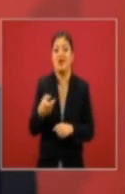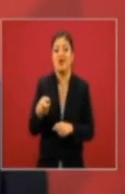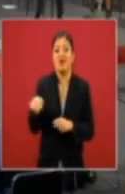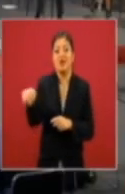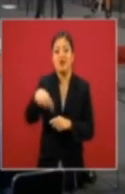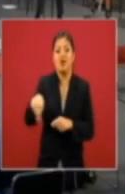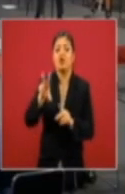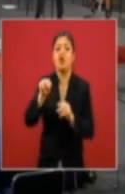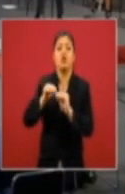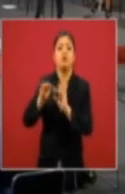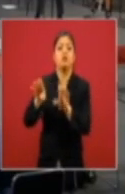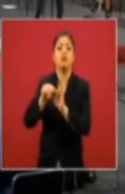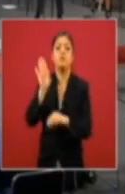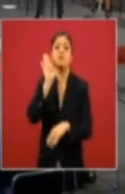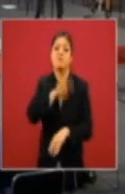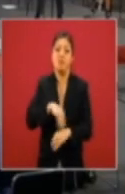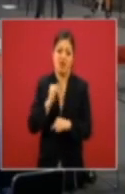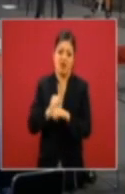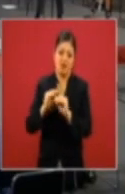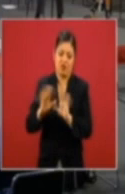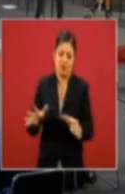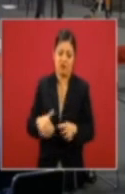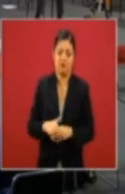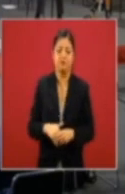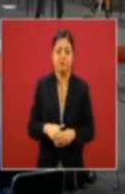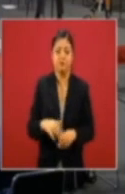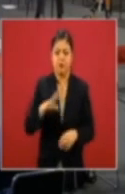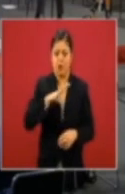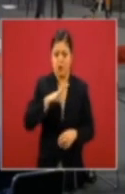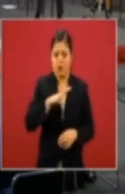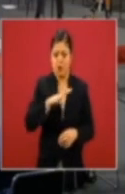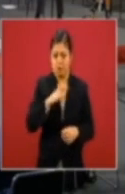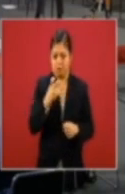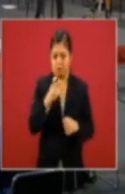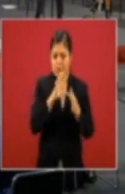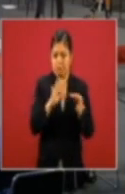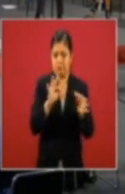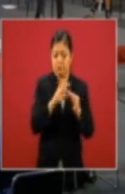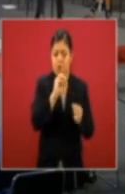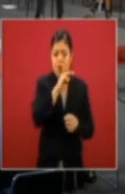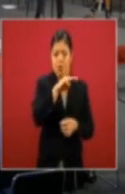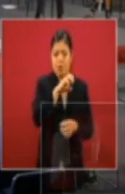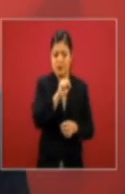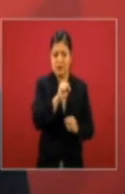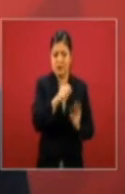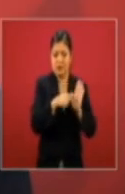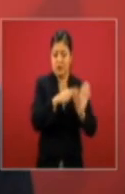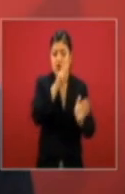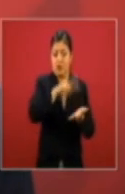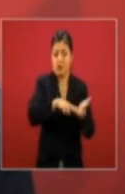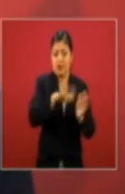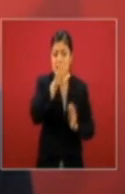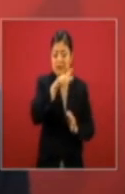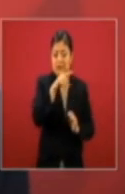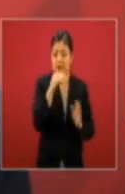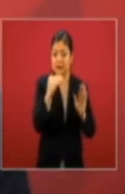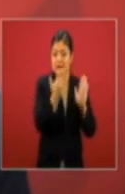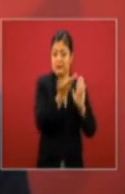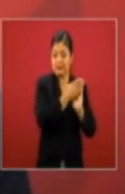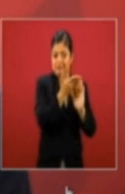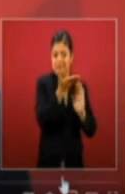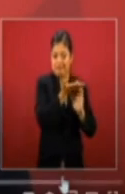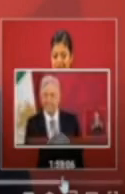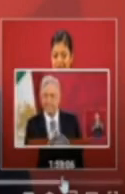en ese sentido, retomo, hay un marco referencial de la Organización Mundial de la Salud planteado en 2005 para el